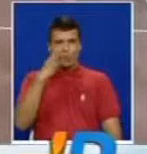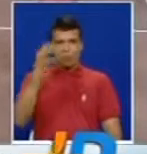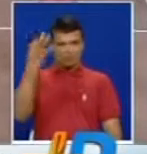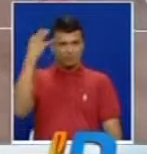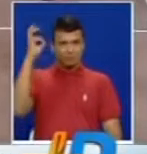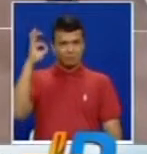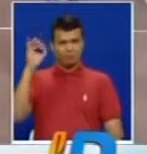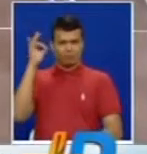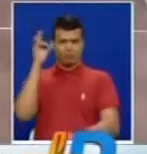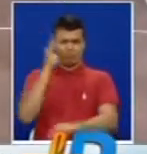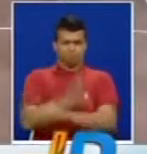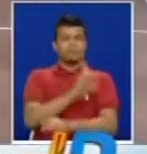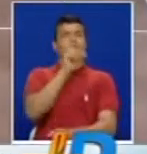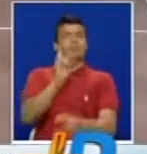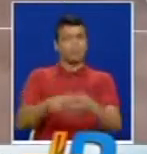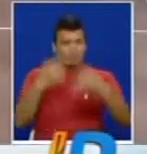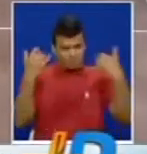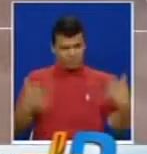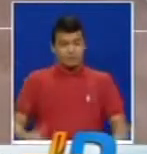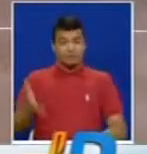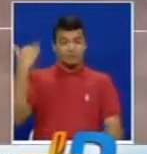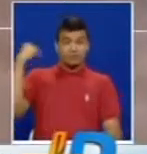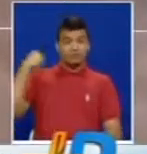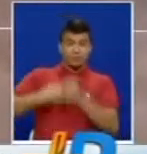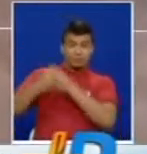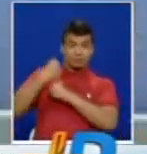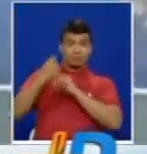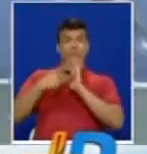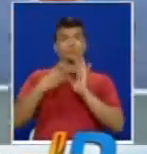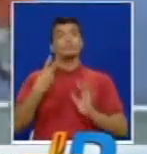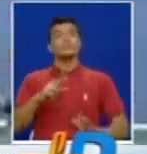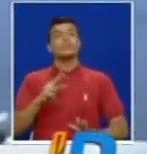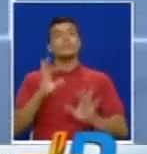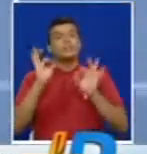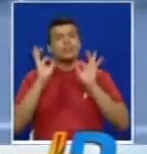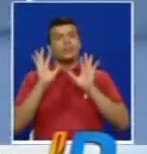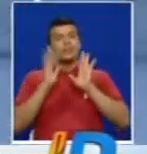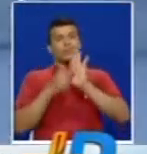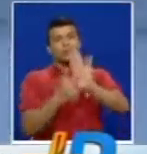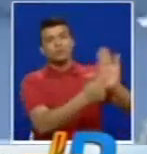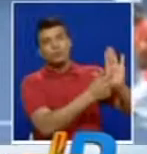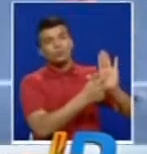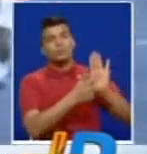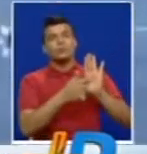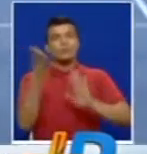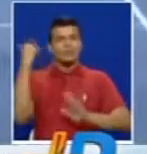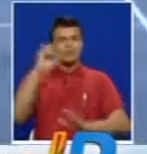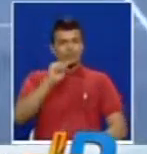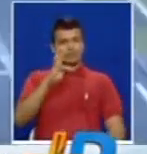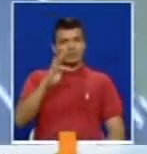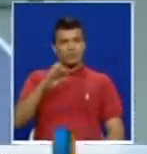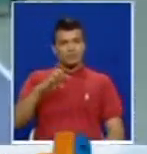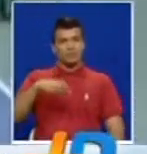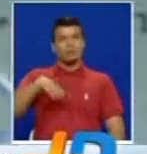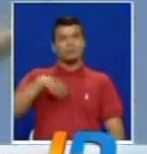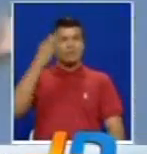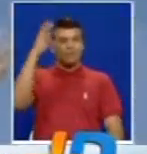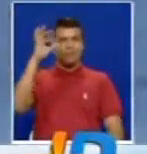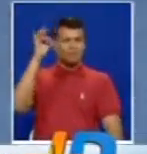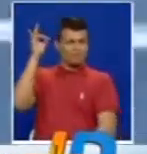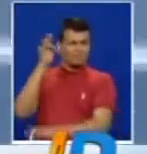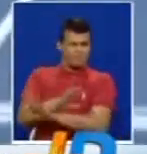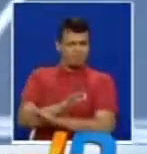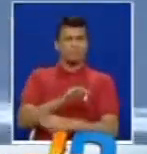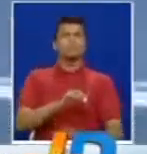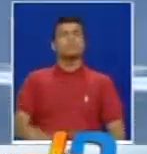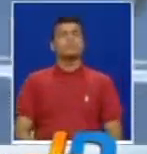que les permitió llegar a esta final. En el 2013 los cafeteros fueron subcampeones del ATP 250 en Niza, Francia. También alcanzaron los cuartos de